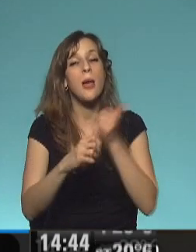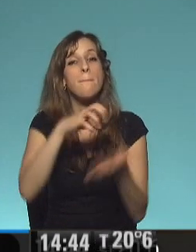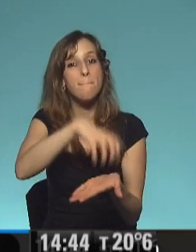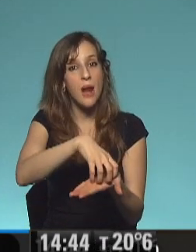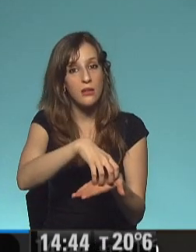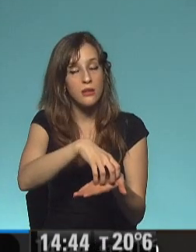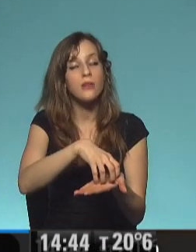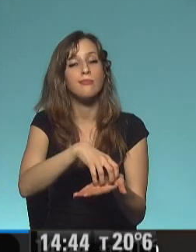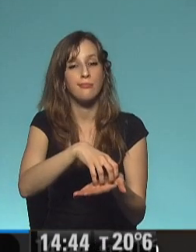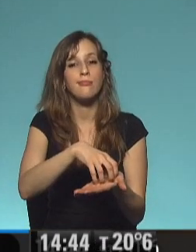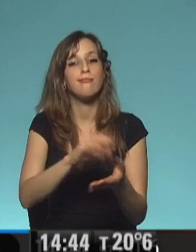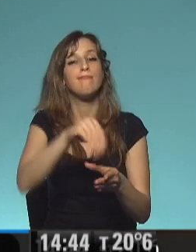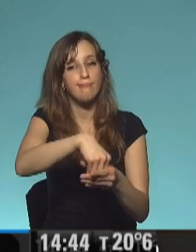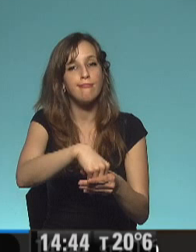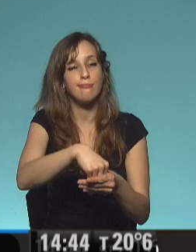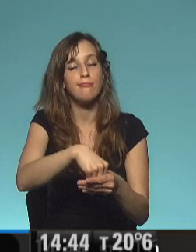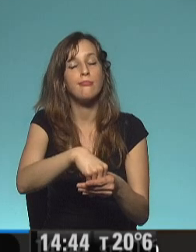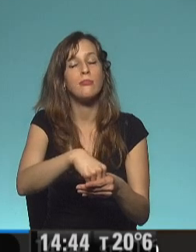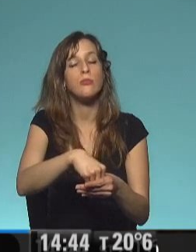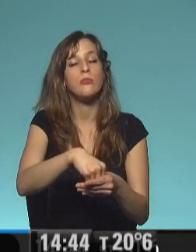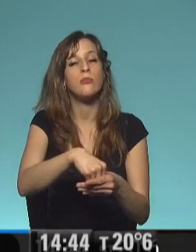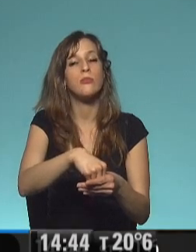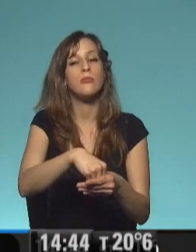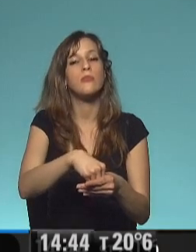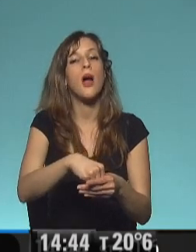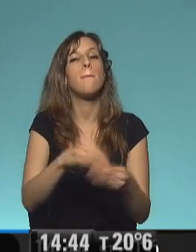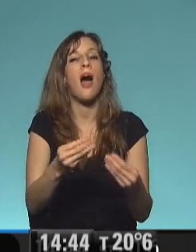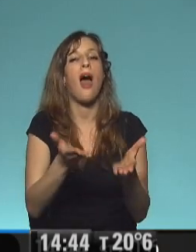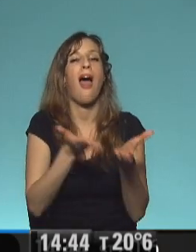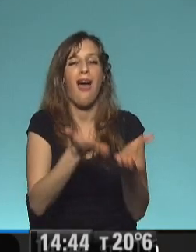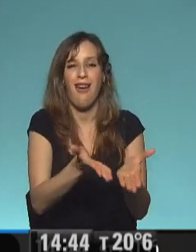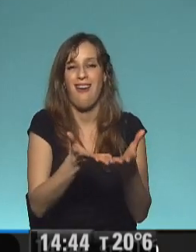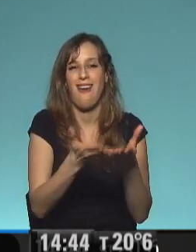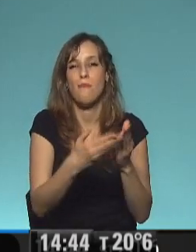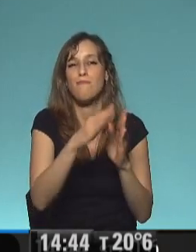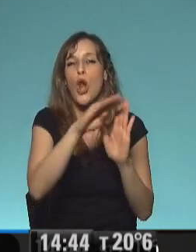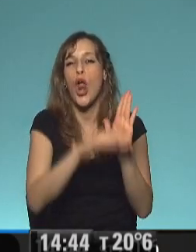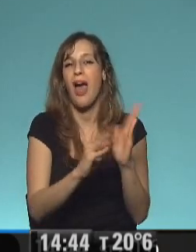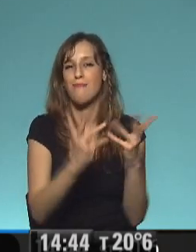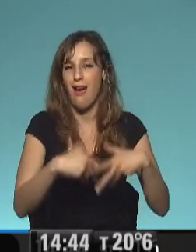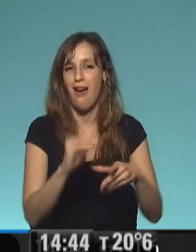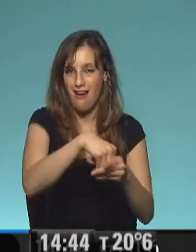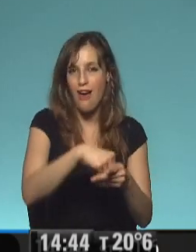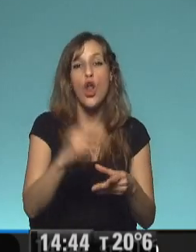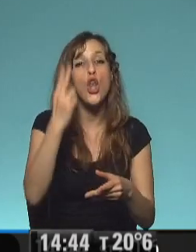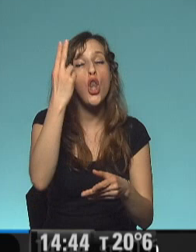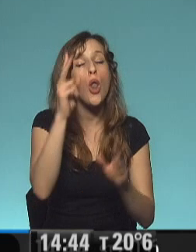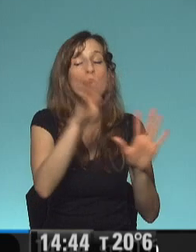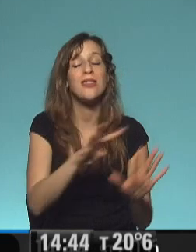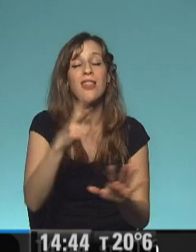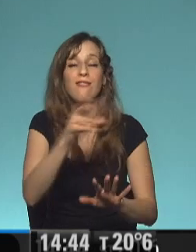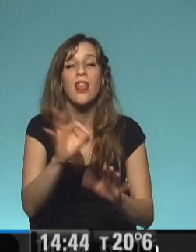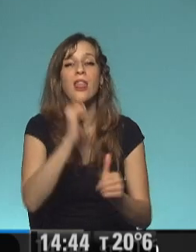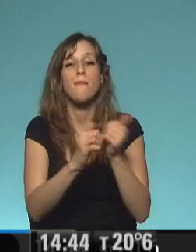a la asignación para el trabajo y la producción, a la asistencia, al programa ese, 920 empresas. Y con eso